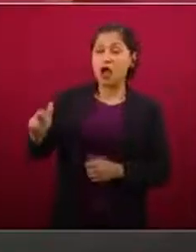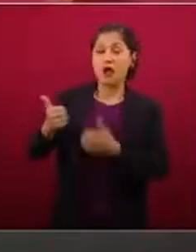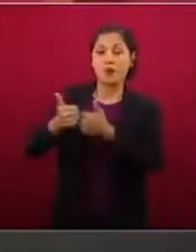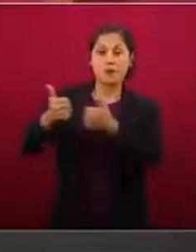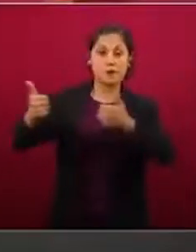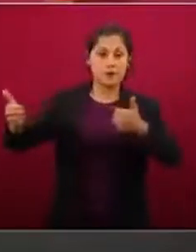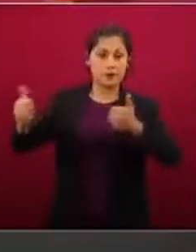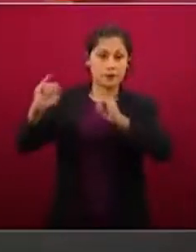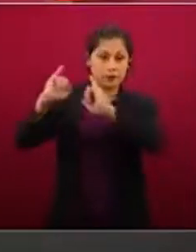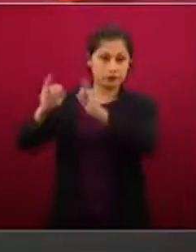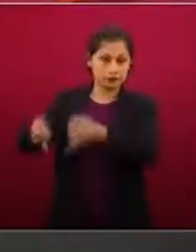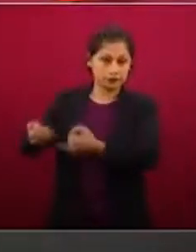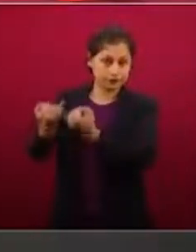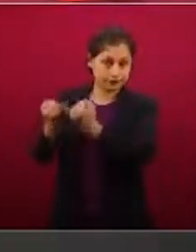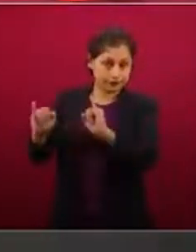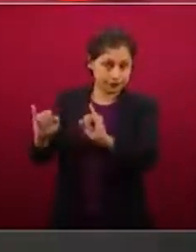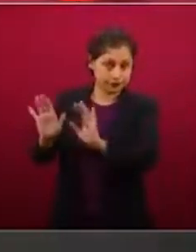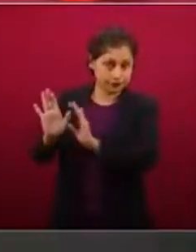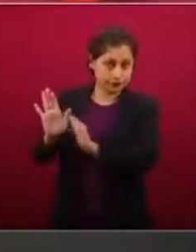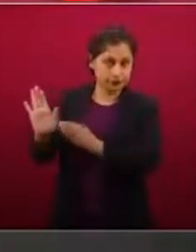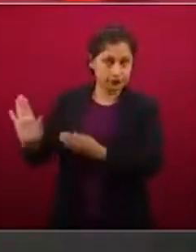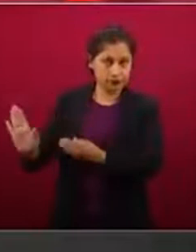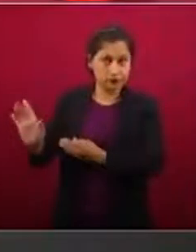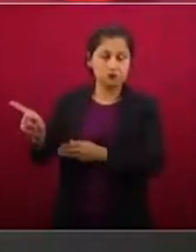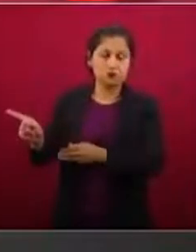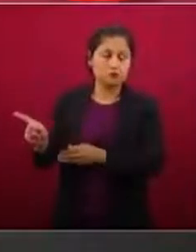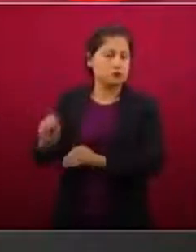afortunadamente en buenas manos,